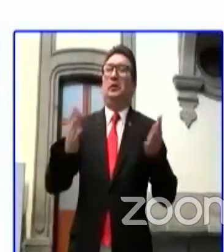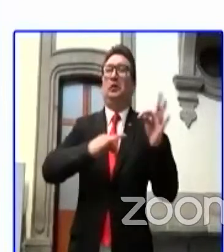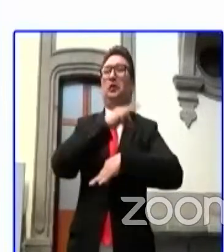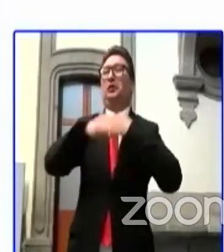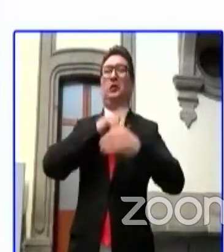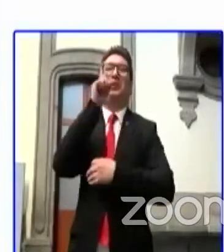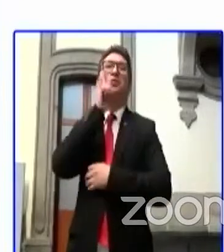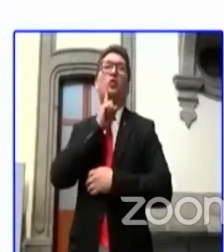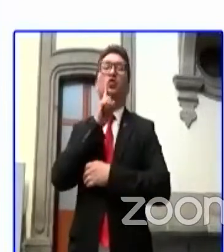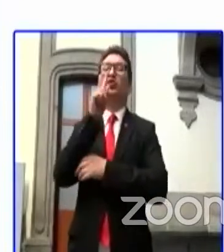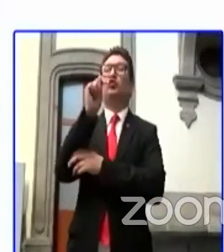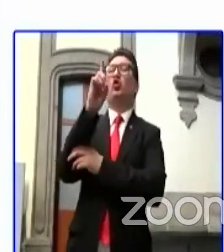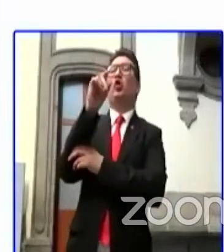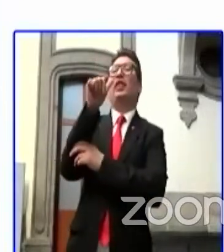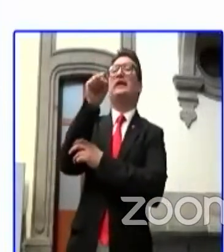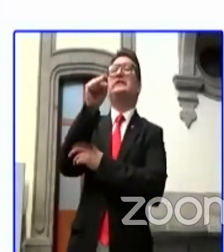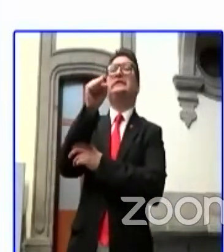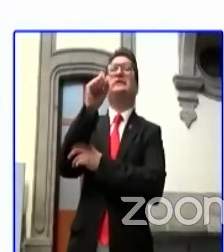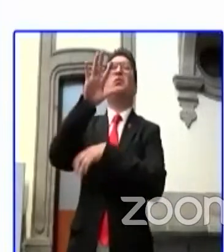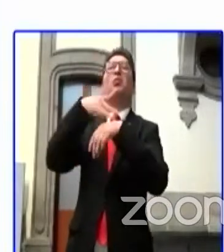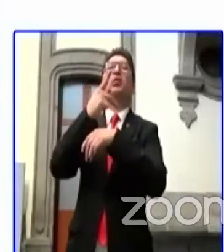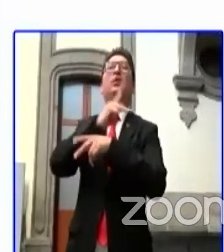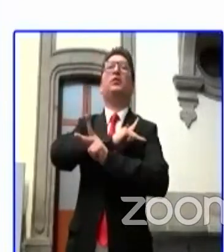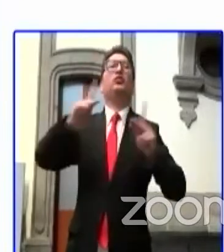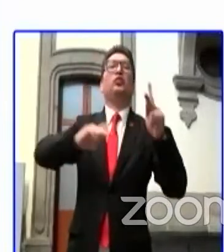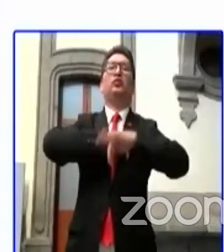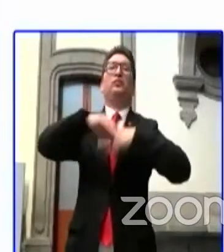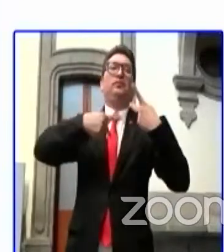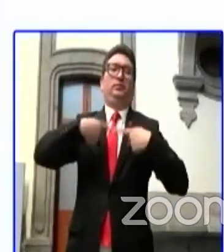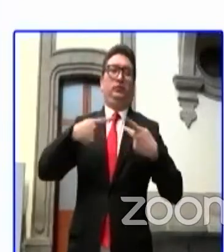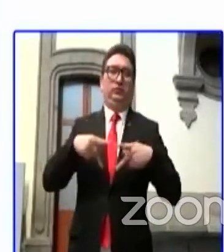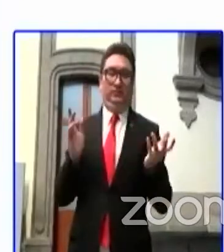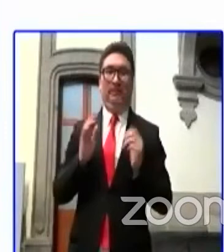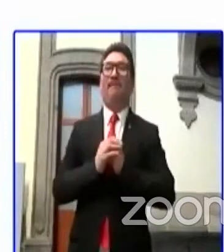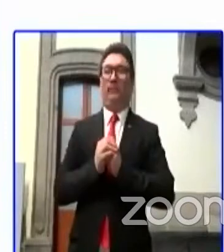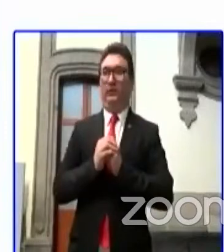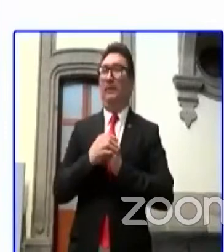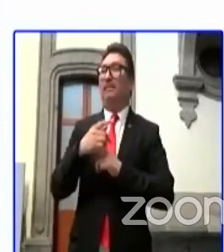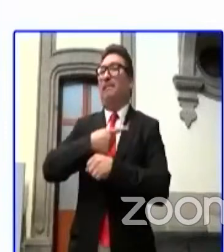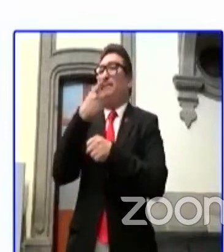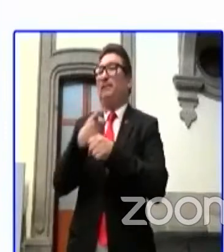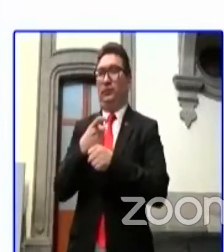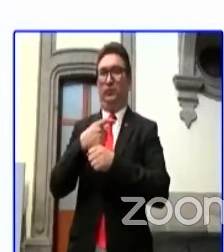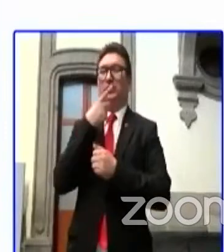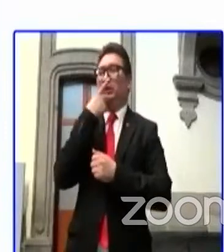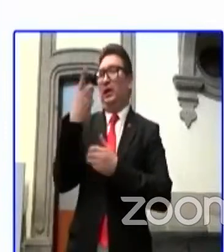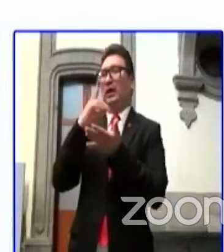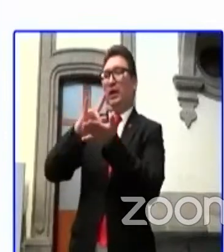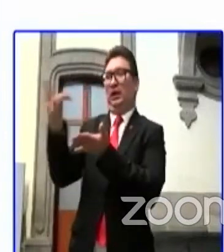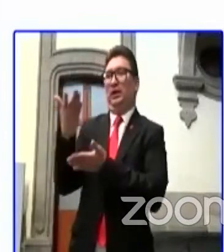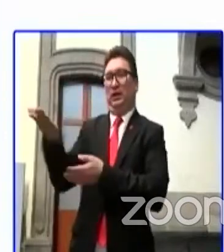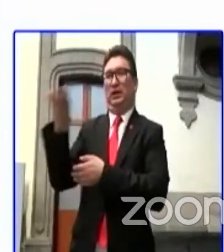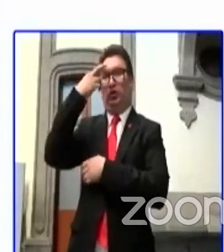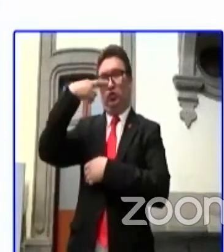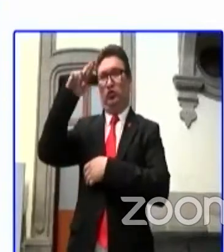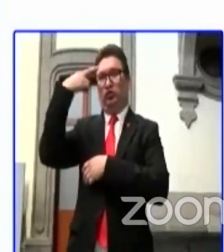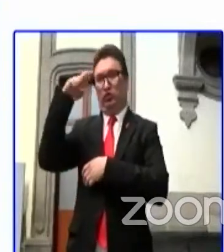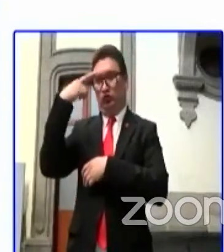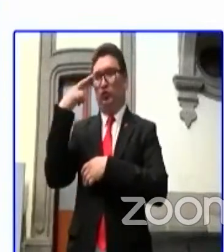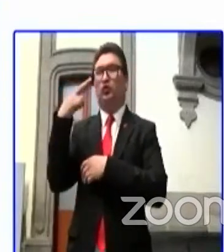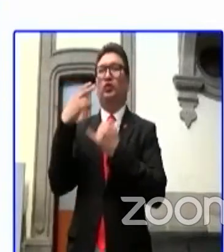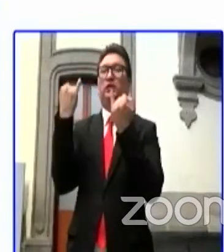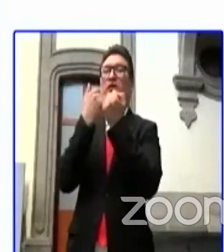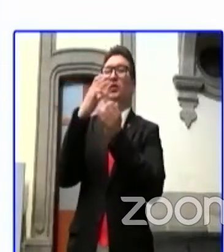digo todas porque son todas las personas. Primero que nada, agradecer a Ruth y a